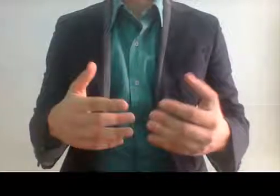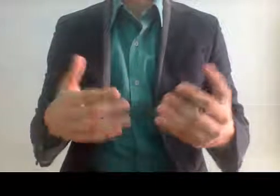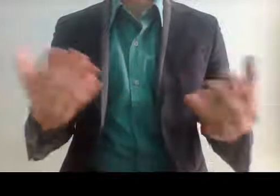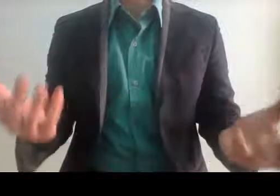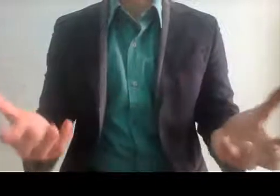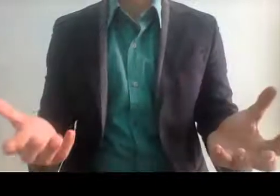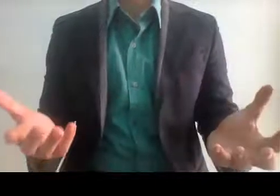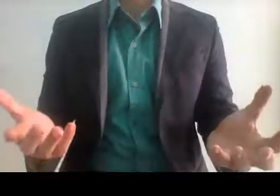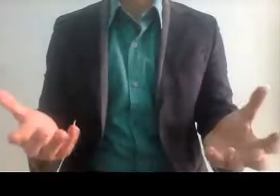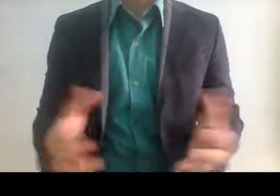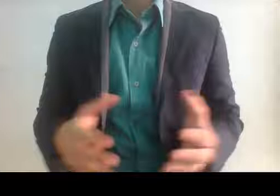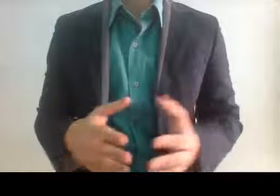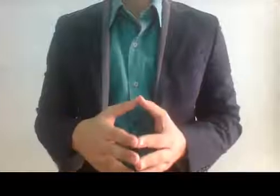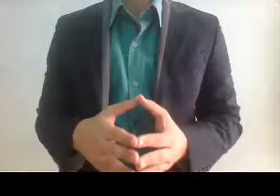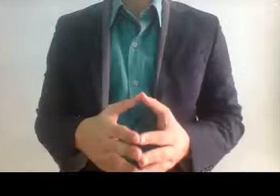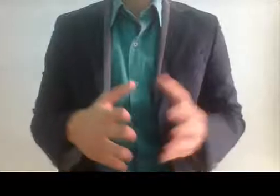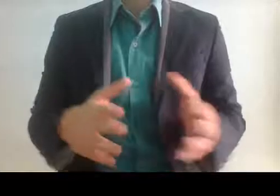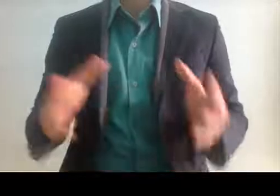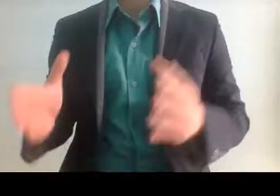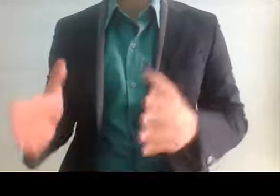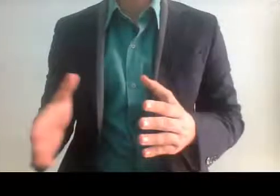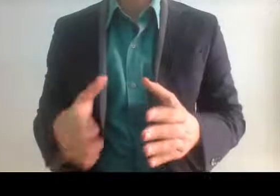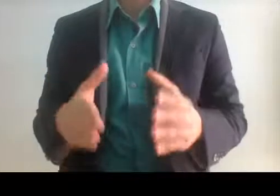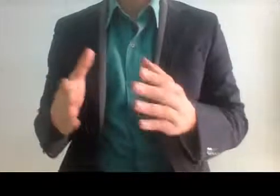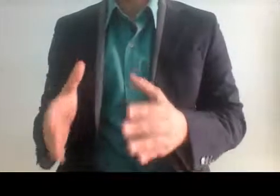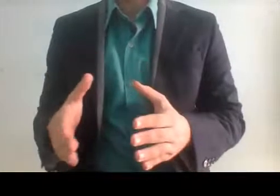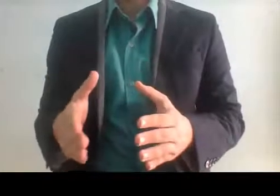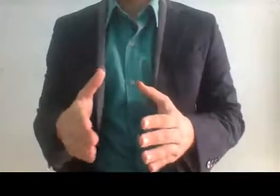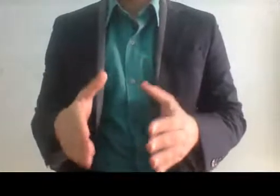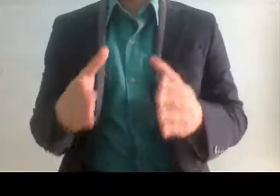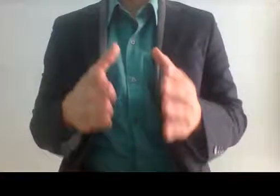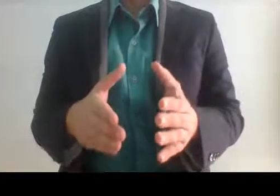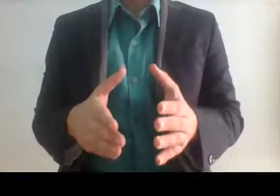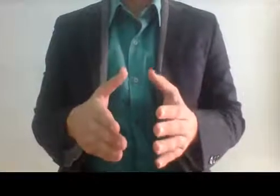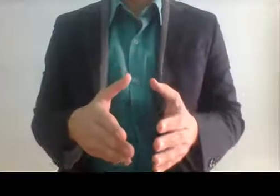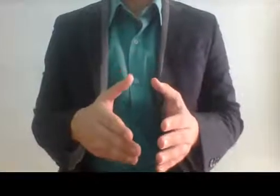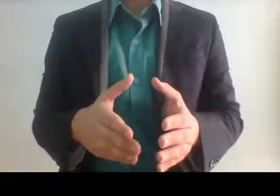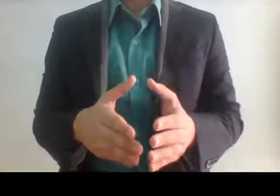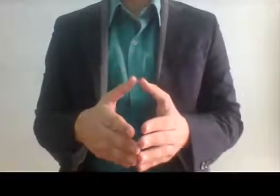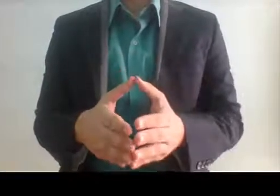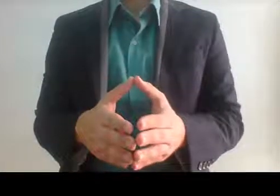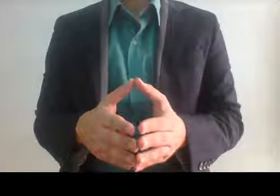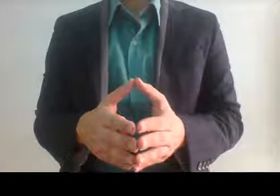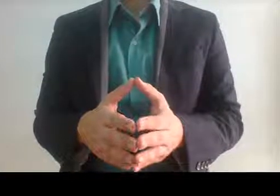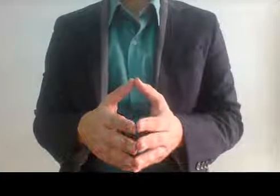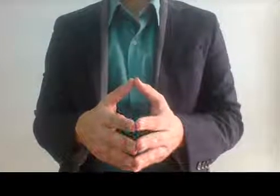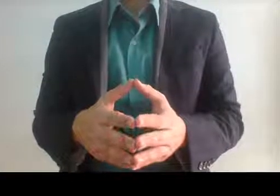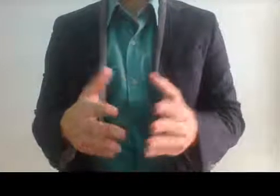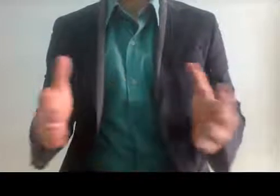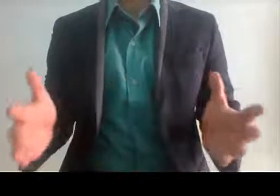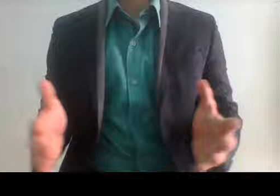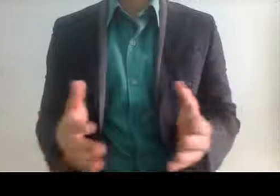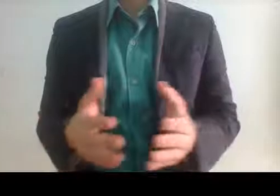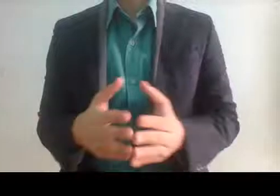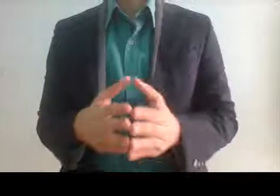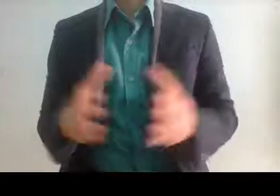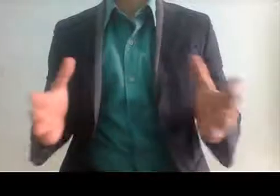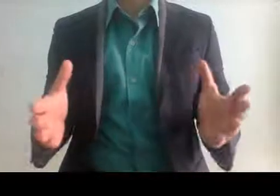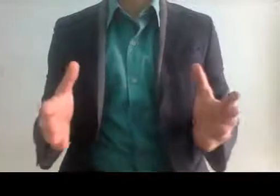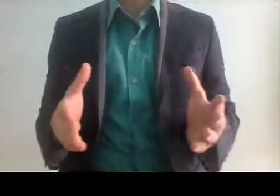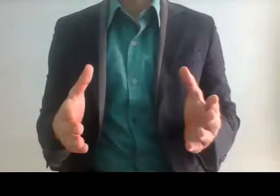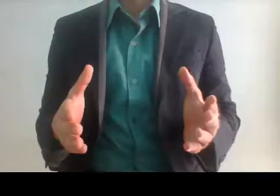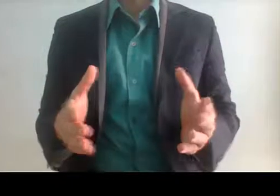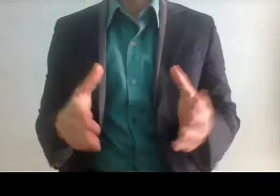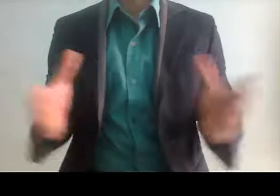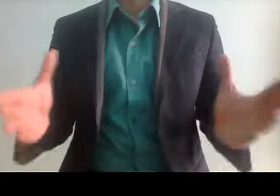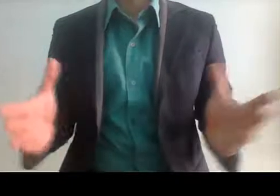porque es la que le deja mayor cantidad de ganancias con relación a otras actividades delictivas. ¿Qué ocurre? Precisamente cuando las